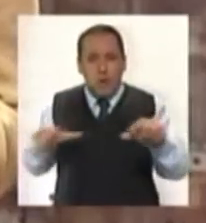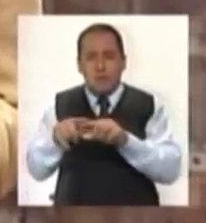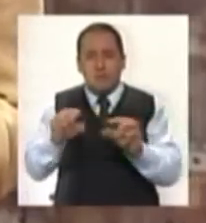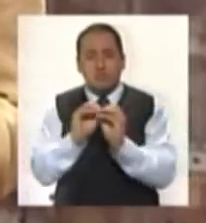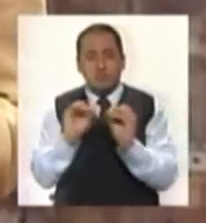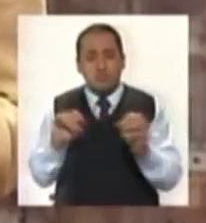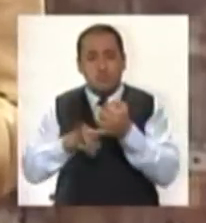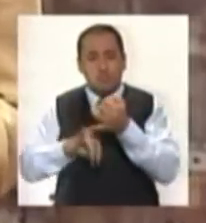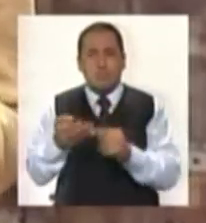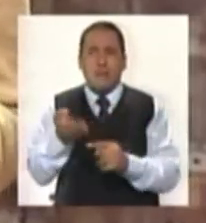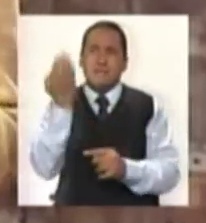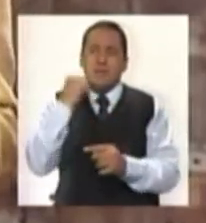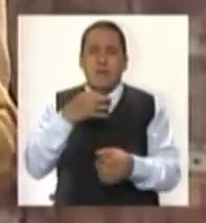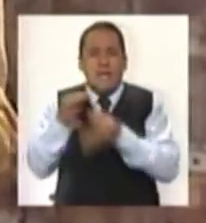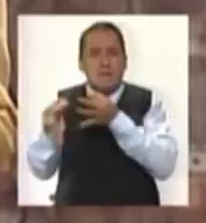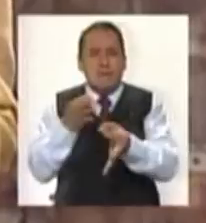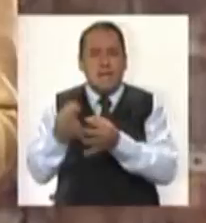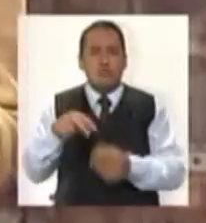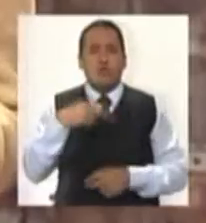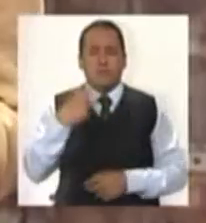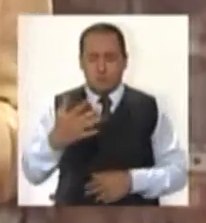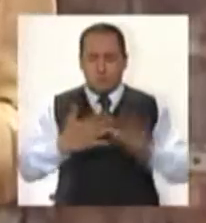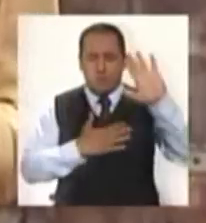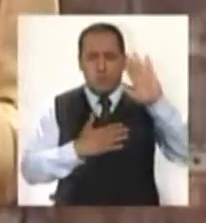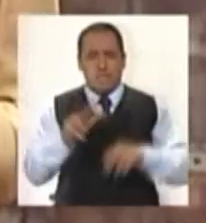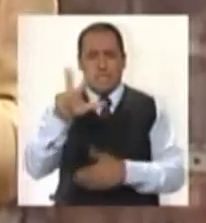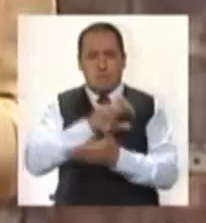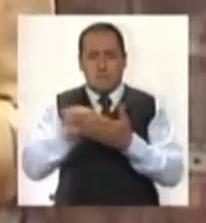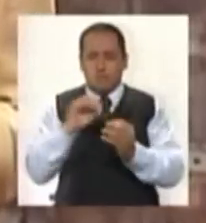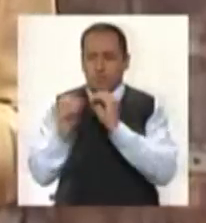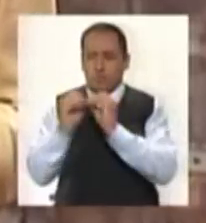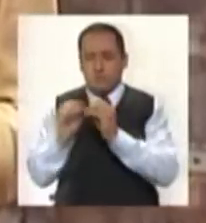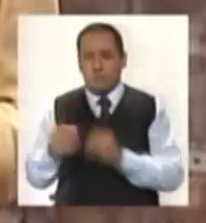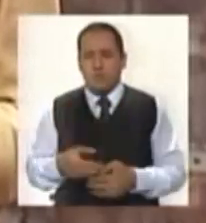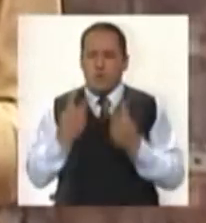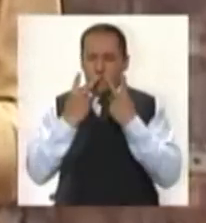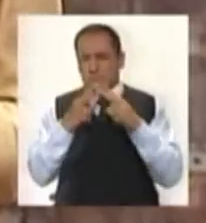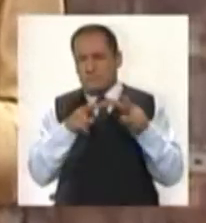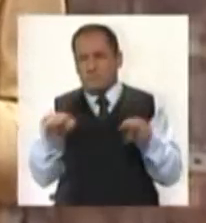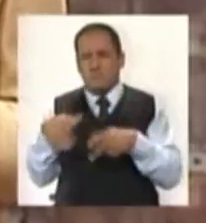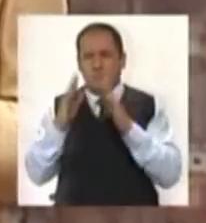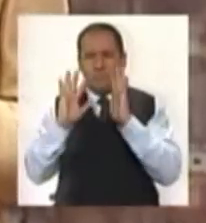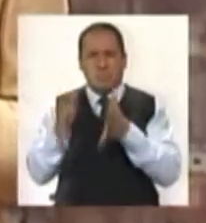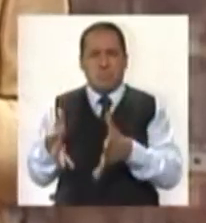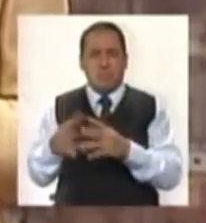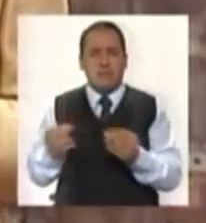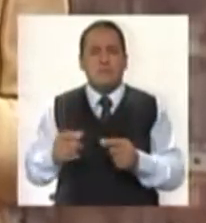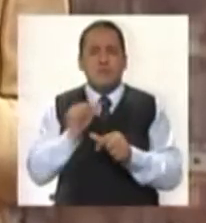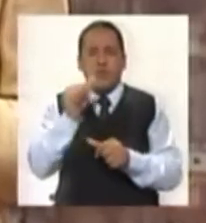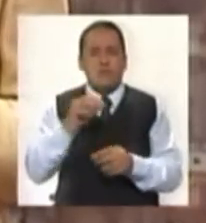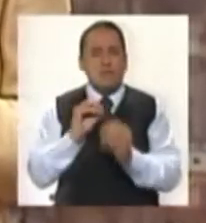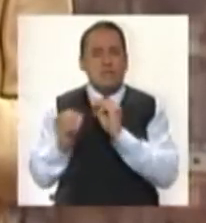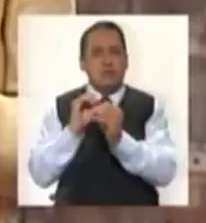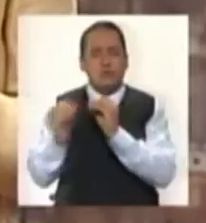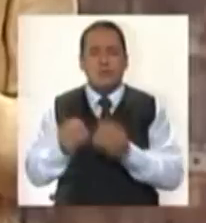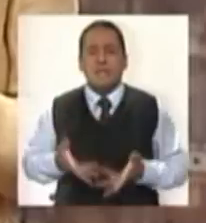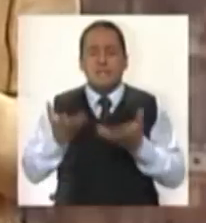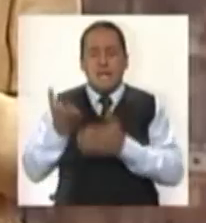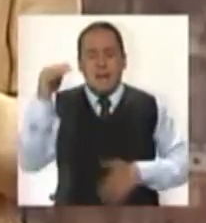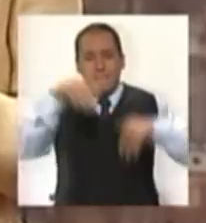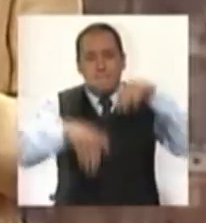cuando anunció en noviembre del 2011 que lo haría en 3 meses? Hoy luce abandonada, incumpliendo con la promesa de darle la playa